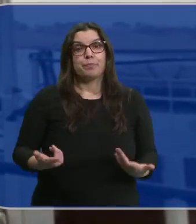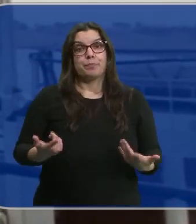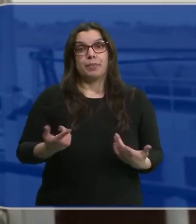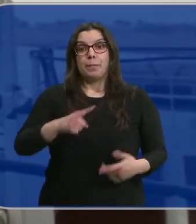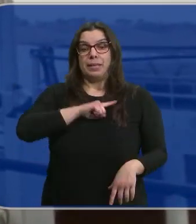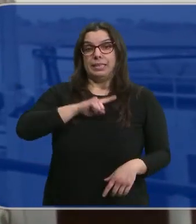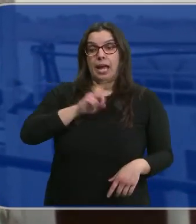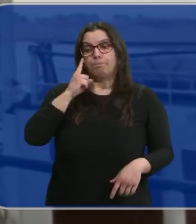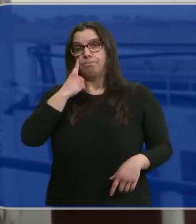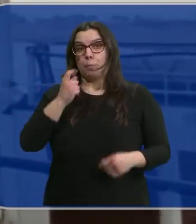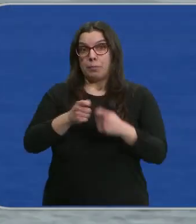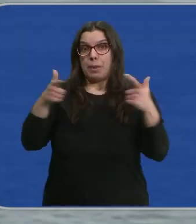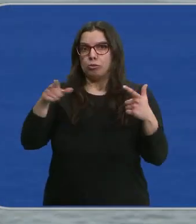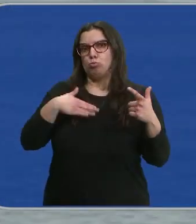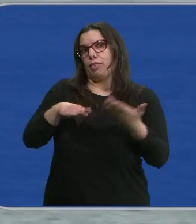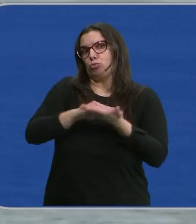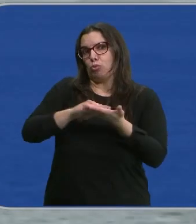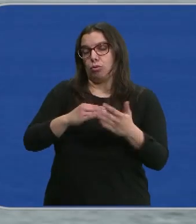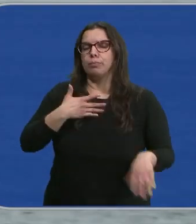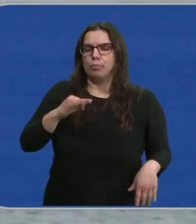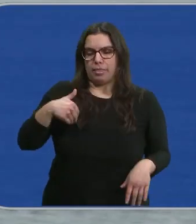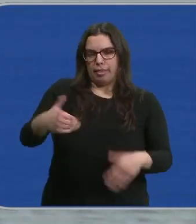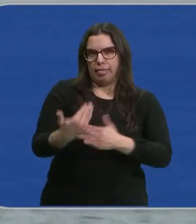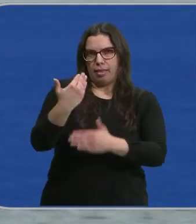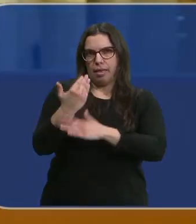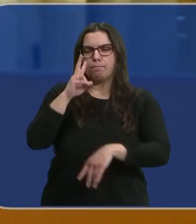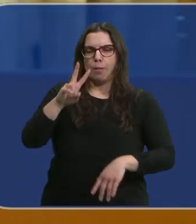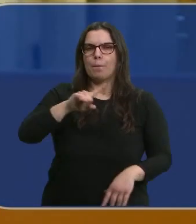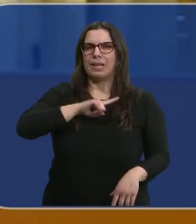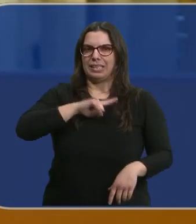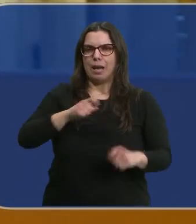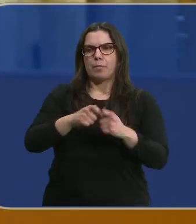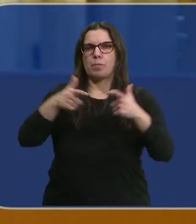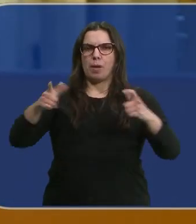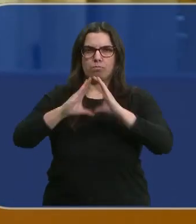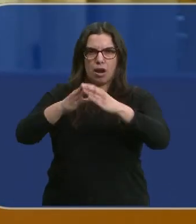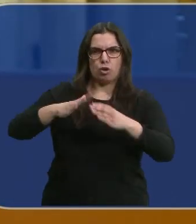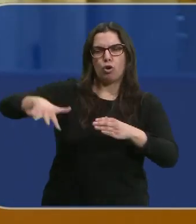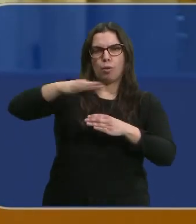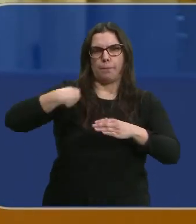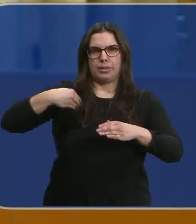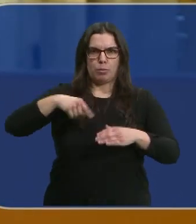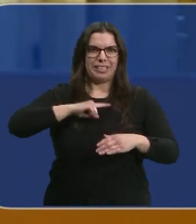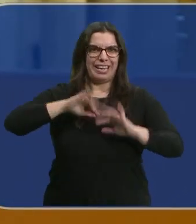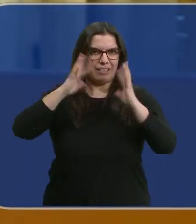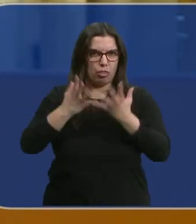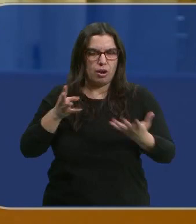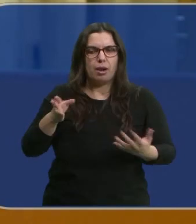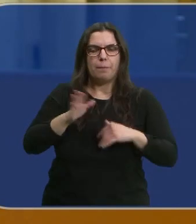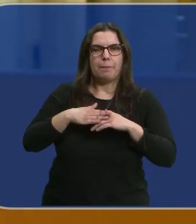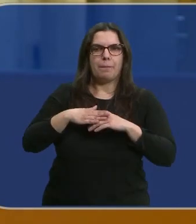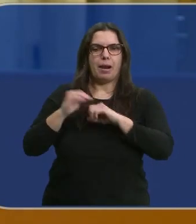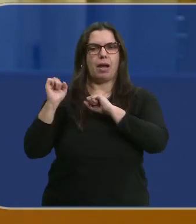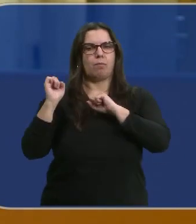la presencia militar podría ser la solución. Probablemente en los próximos días veamos una mayor presencia militar de fuerzas internacionales que consigan reducir a